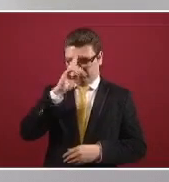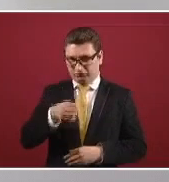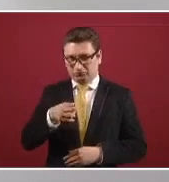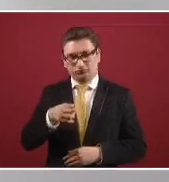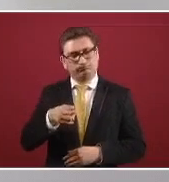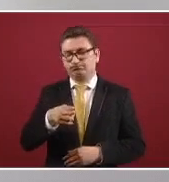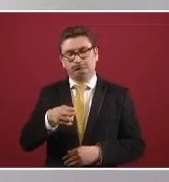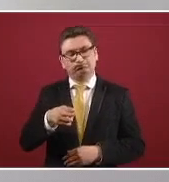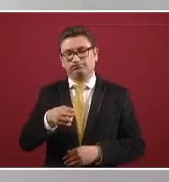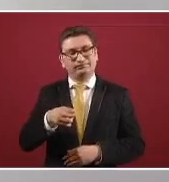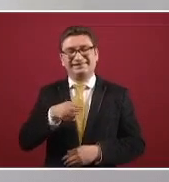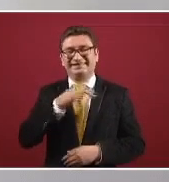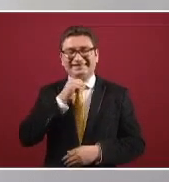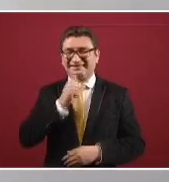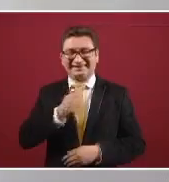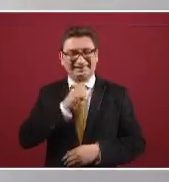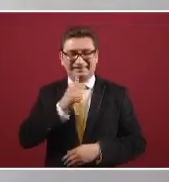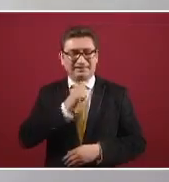Además,